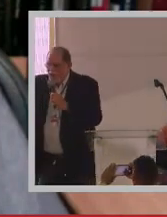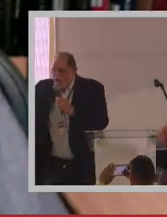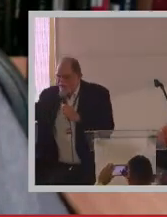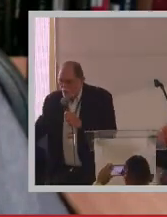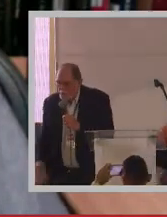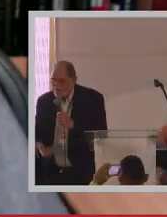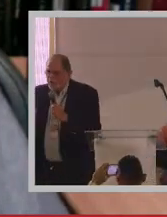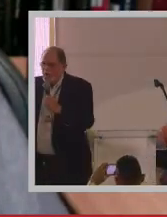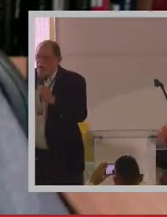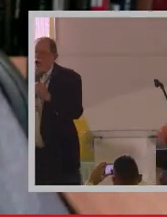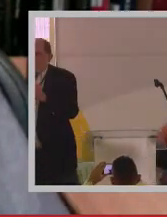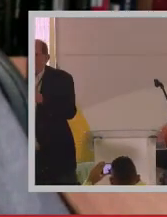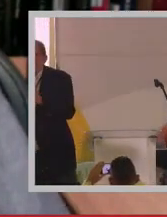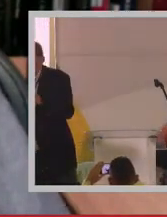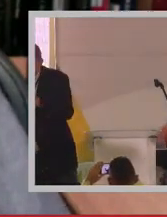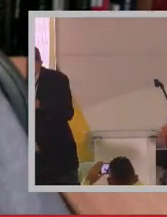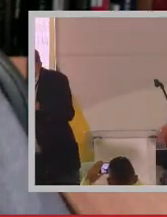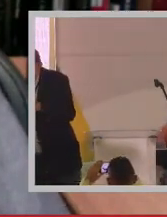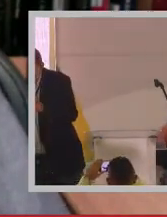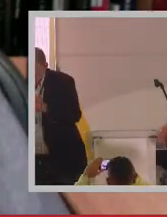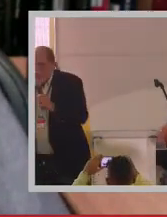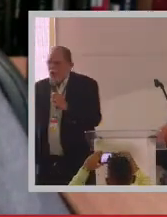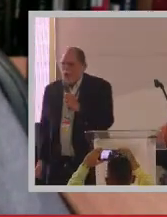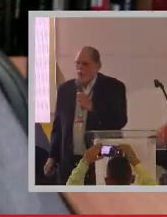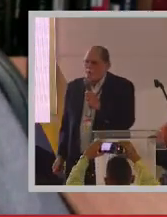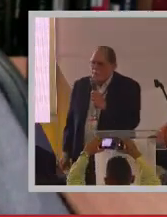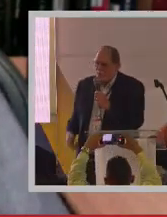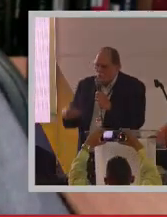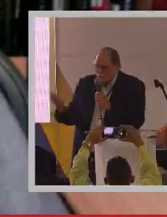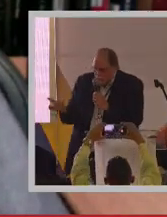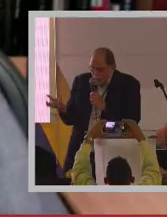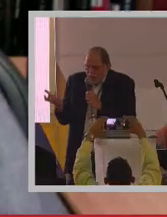centralmente y fomentar en lugar